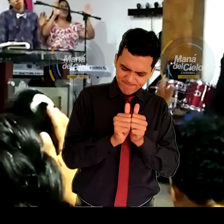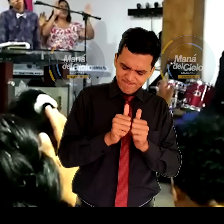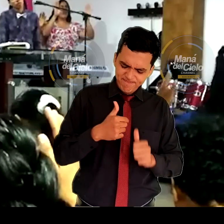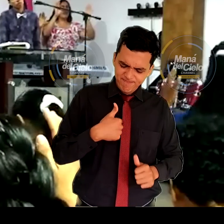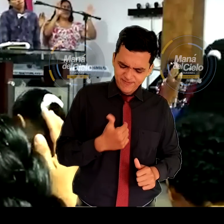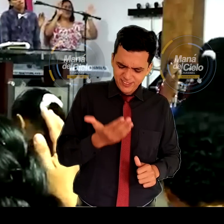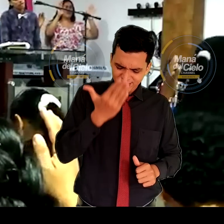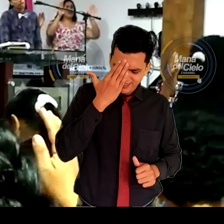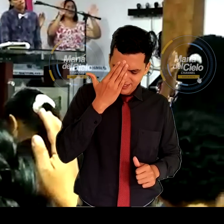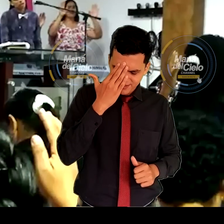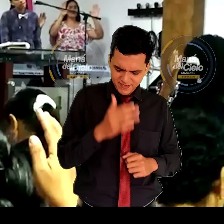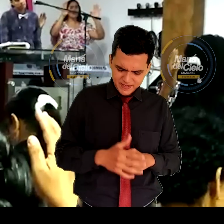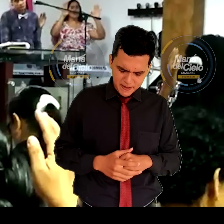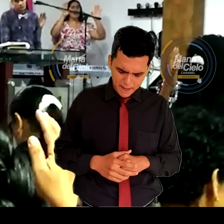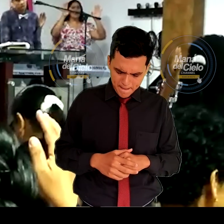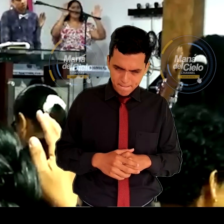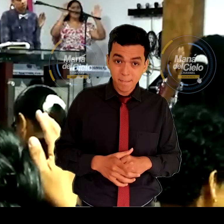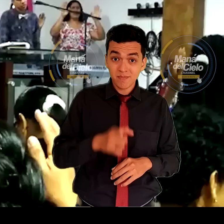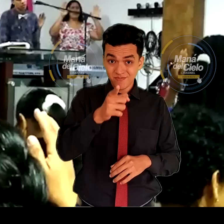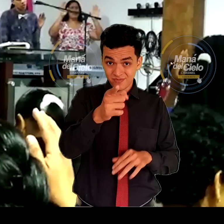Yo sé que tú estás aquí, Señor.